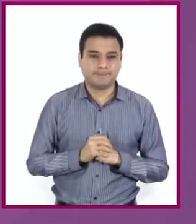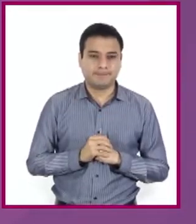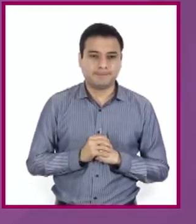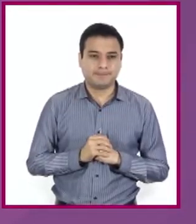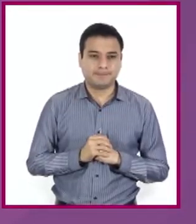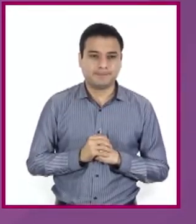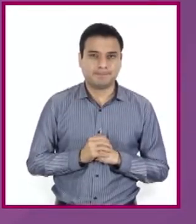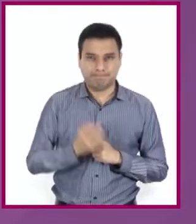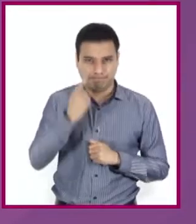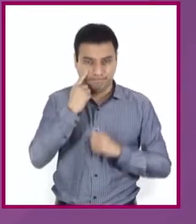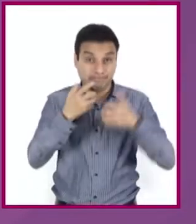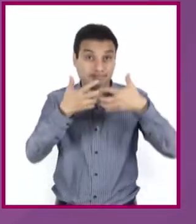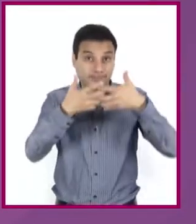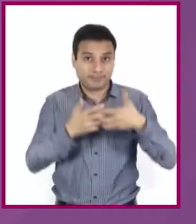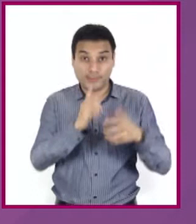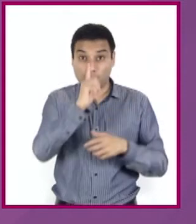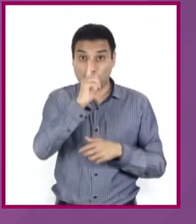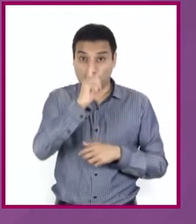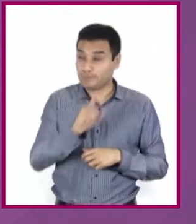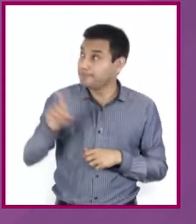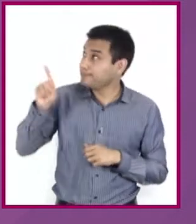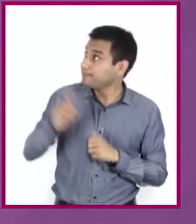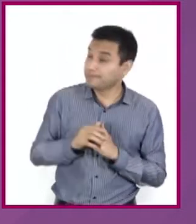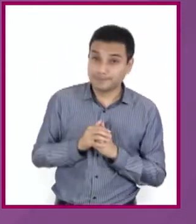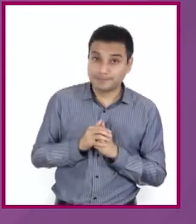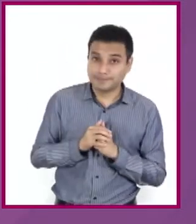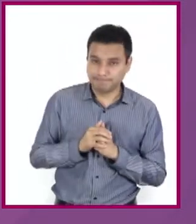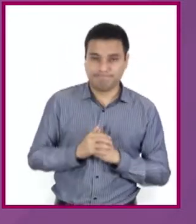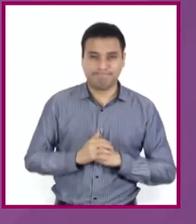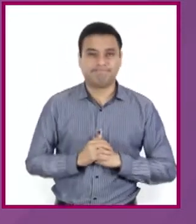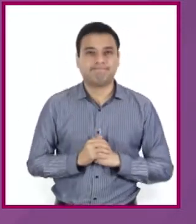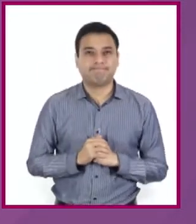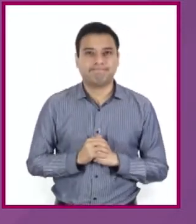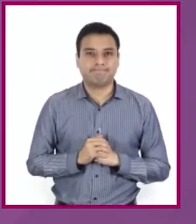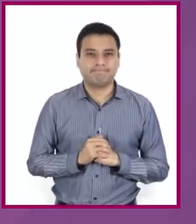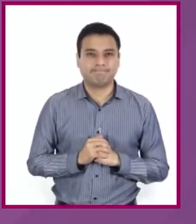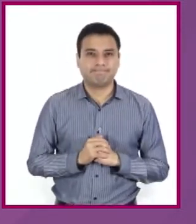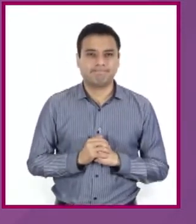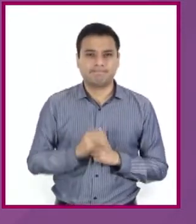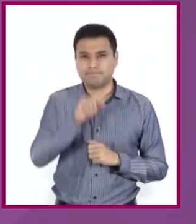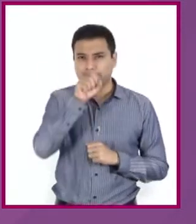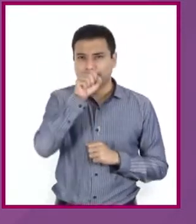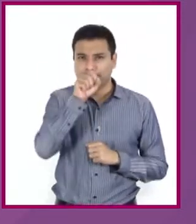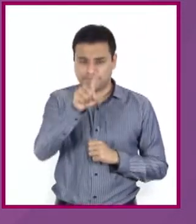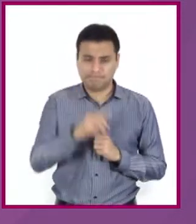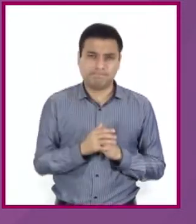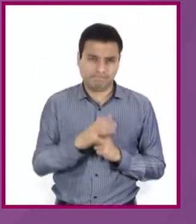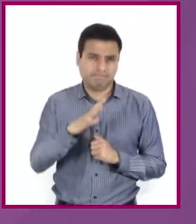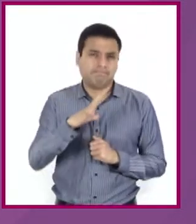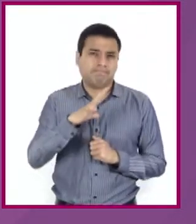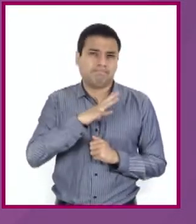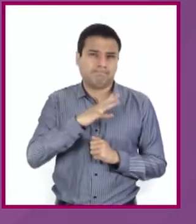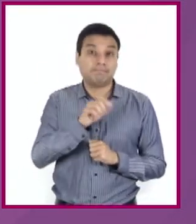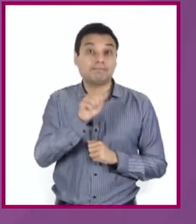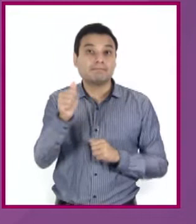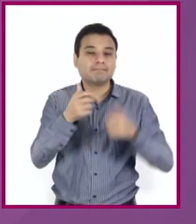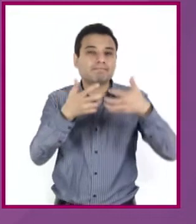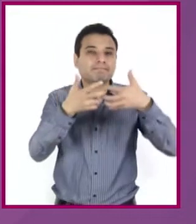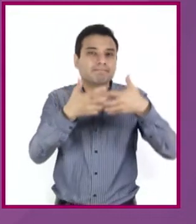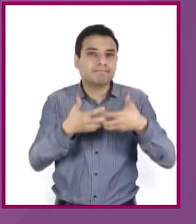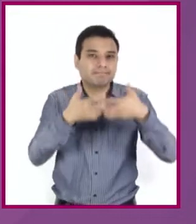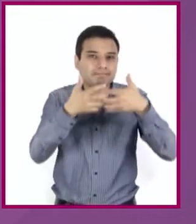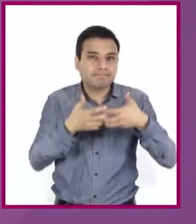Estas son plantas hidroeléctricas, termoeléctricas. Se encuentran también en menor número las